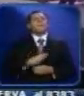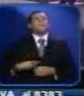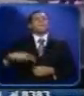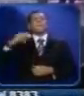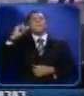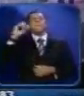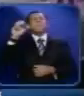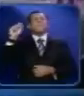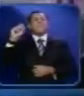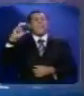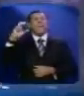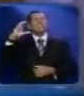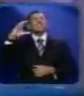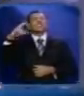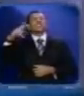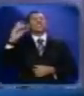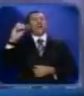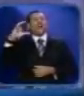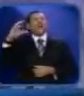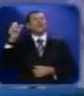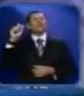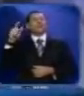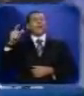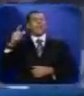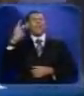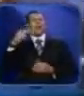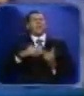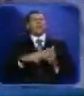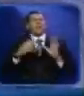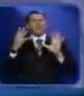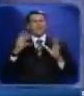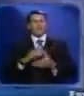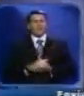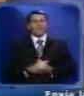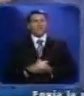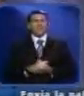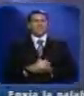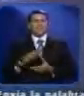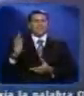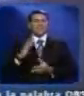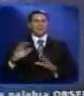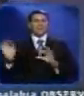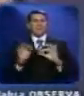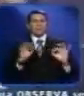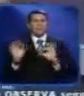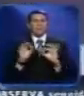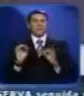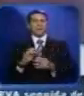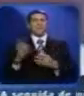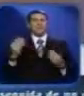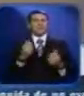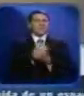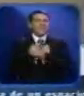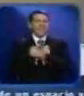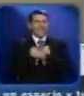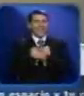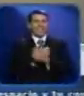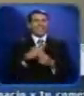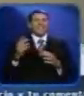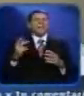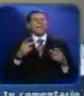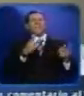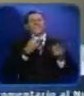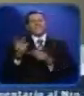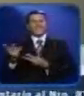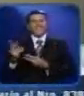pereza, el Miss Chocosuela 2009. Este evento lo estamos preparando con mucho cariño. Tenemos